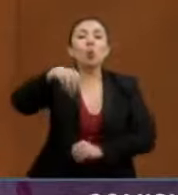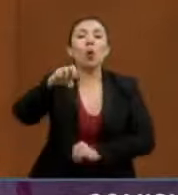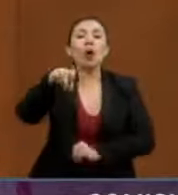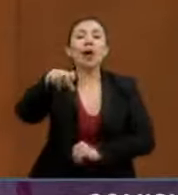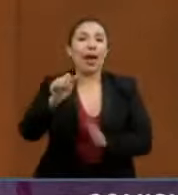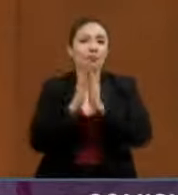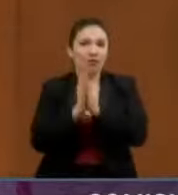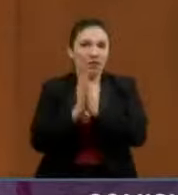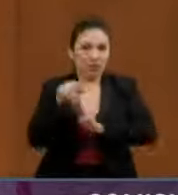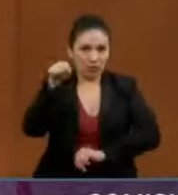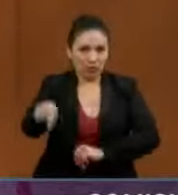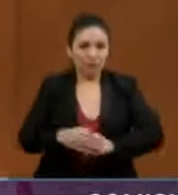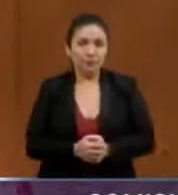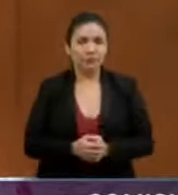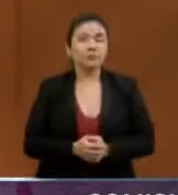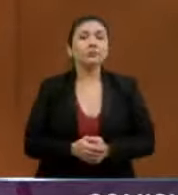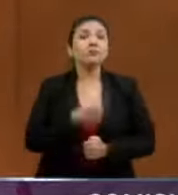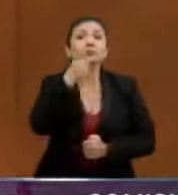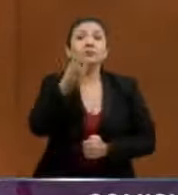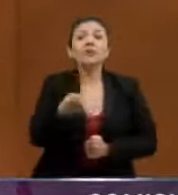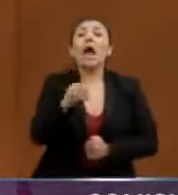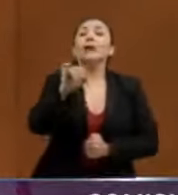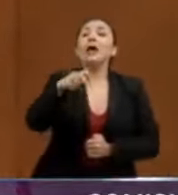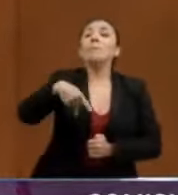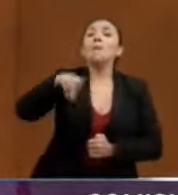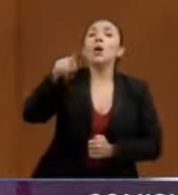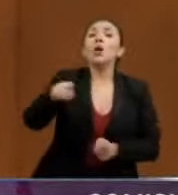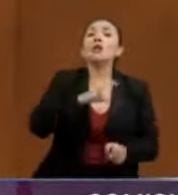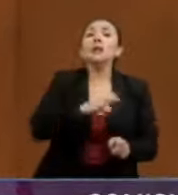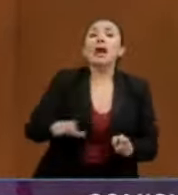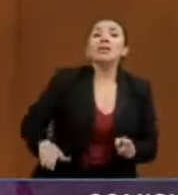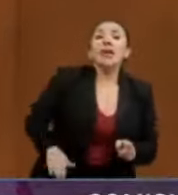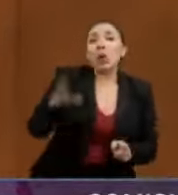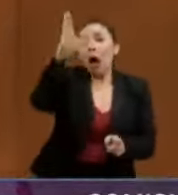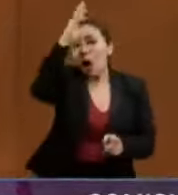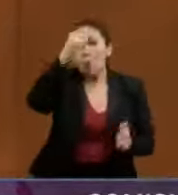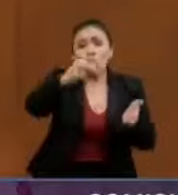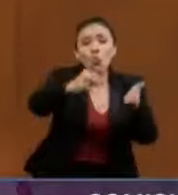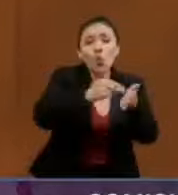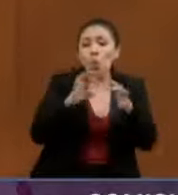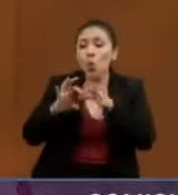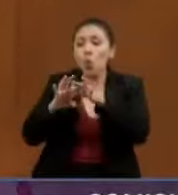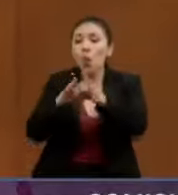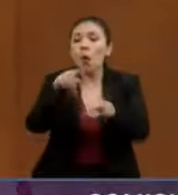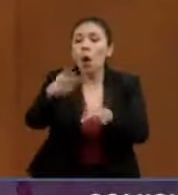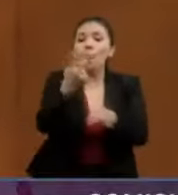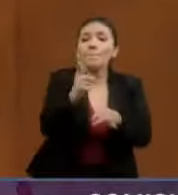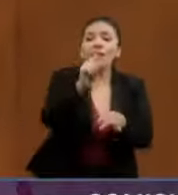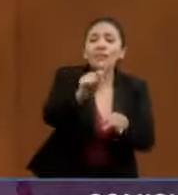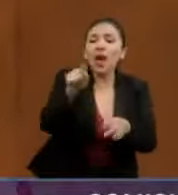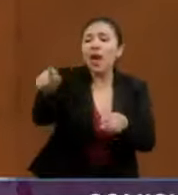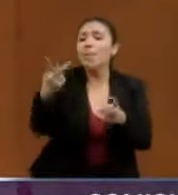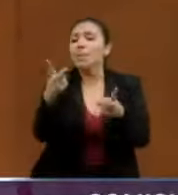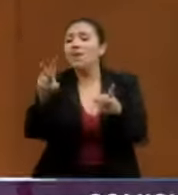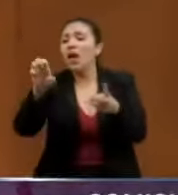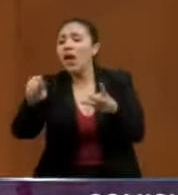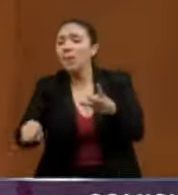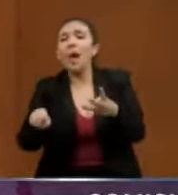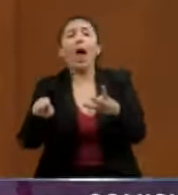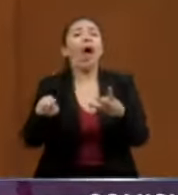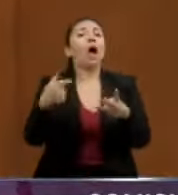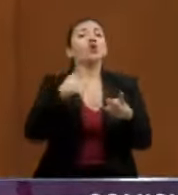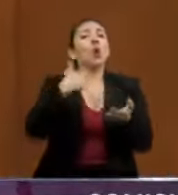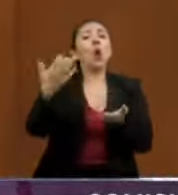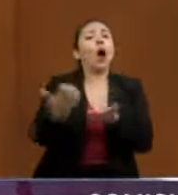lo que dicen es, no, es que como esa candidatura, de acuerdo al convenio de coalición, la lleva el PT o la lleva el Verde, entonces nosotros